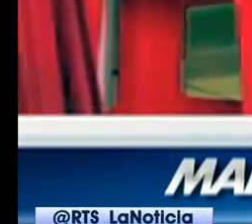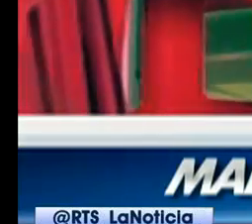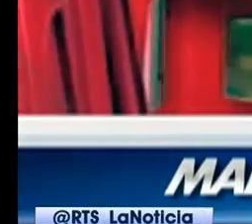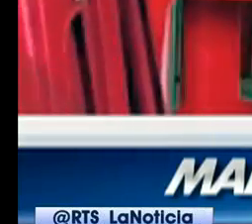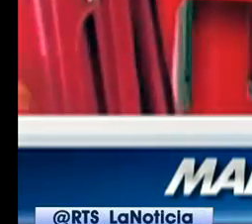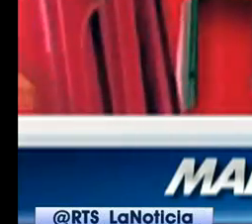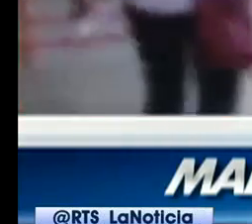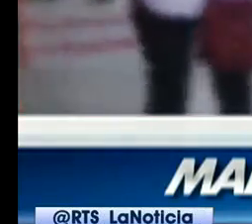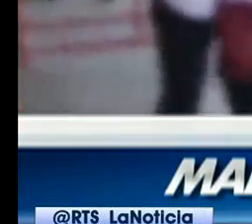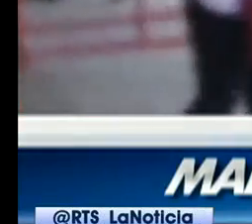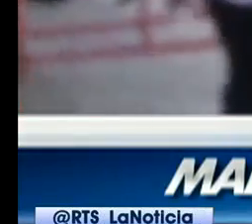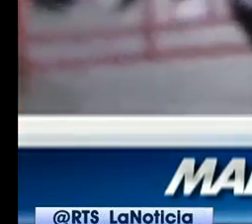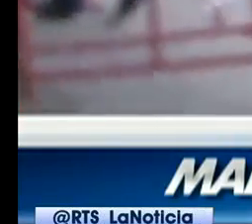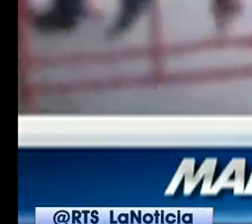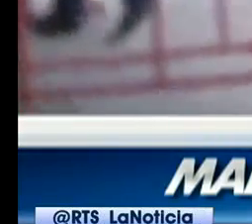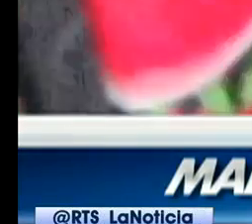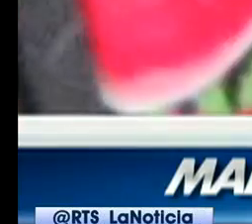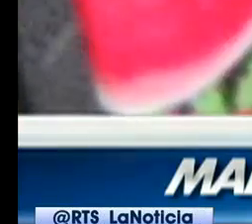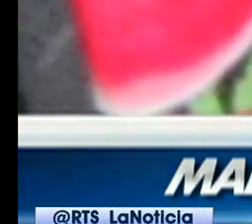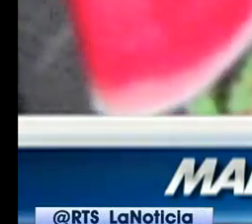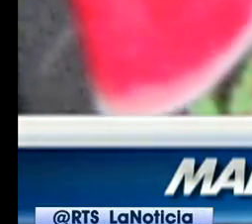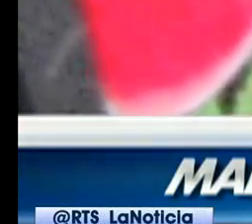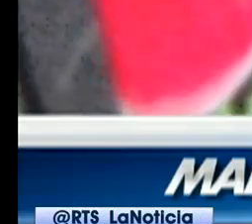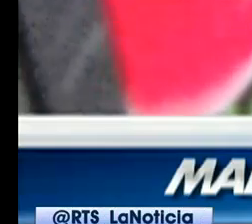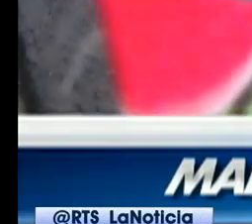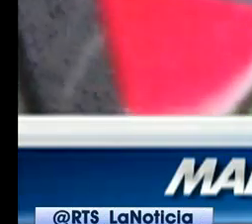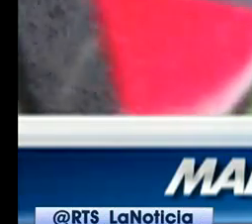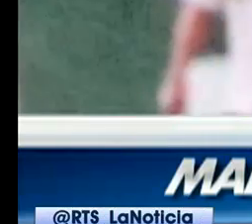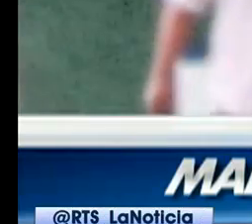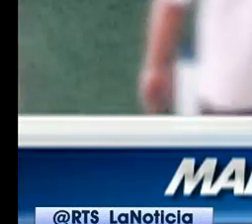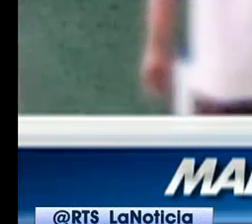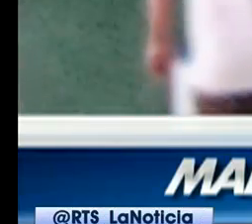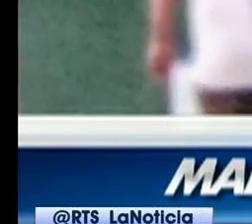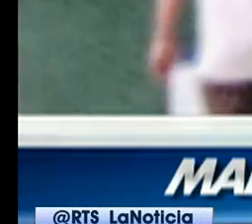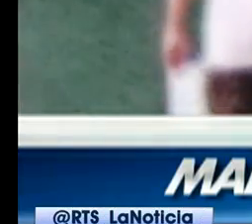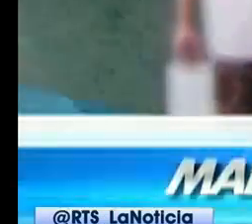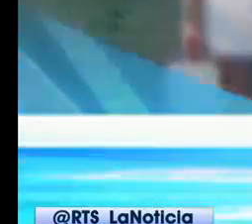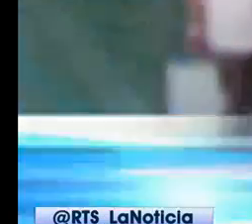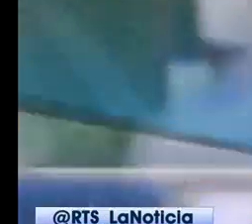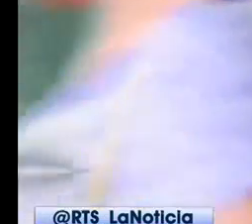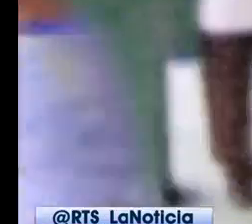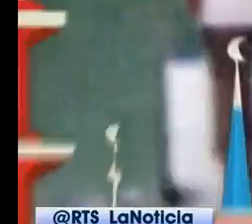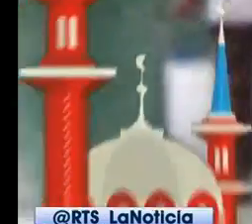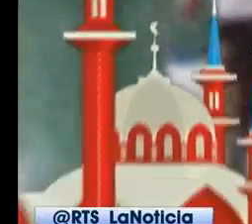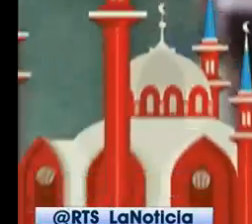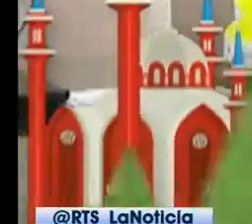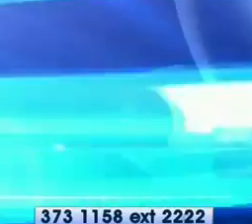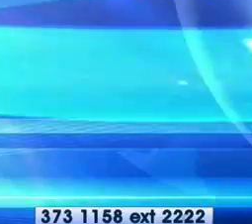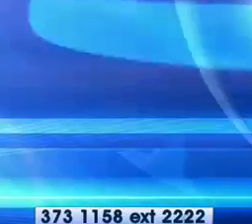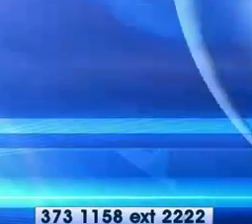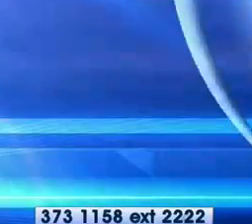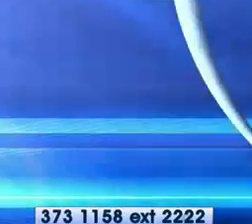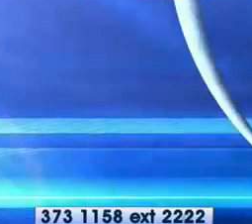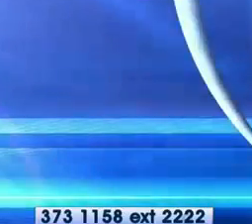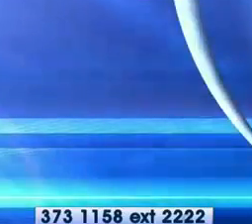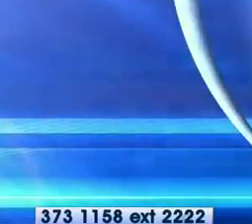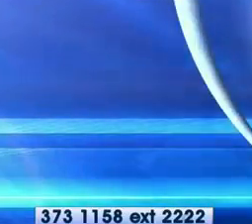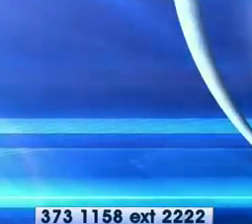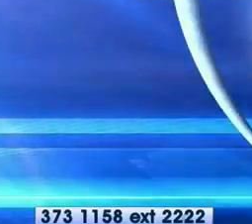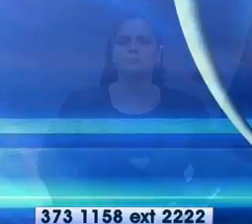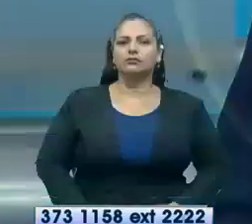Comerciantes del centro de Guayaquil se quejan del consumo excesivo de drogas a cualquier hora del día.